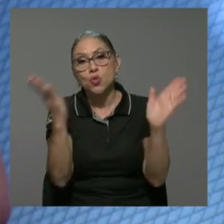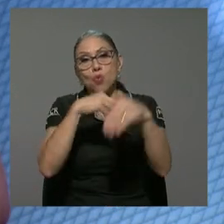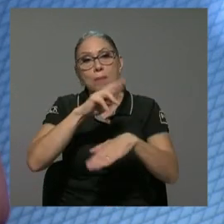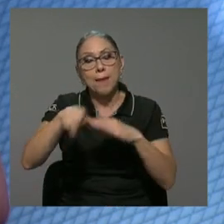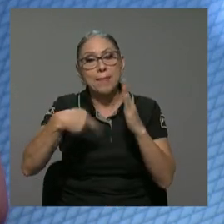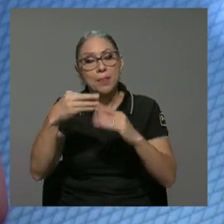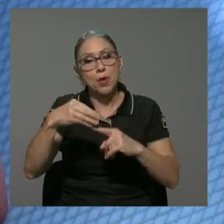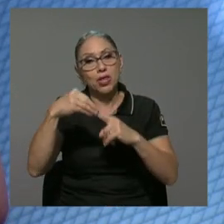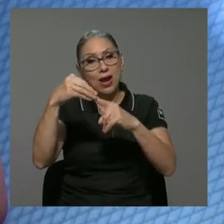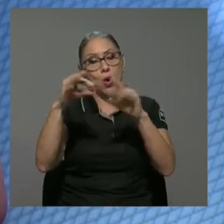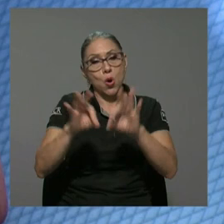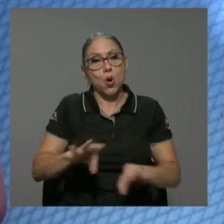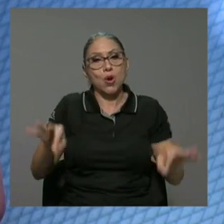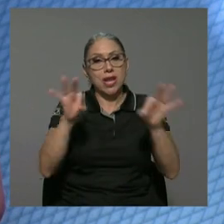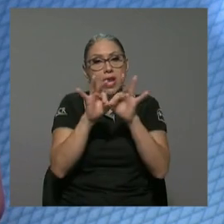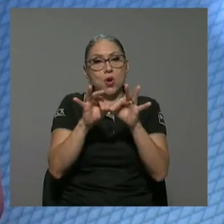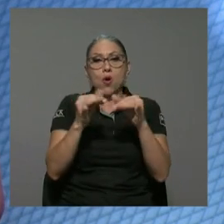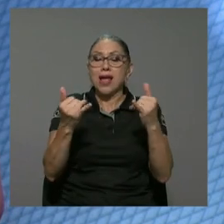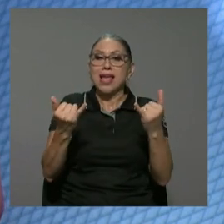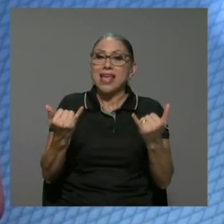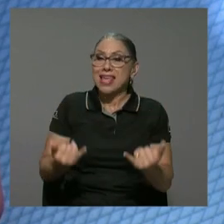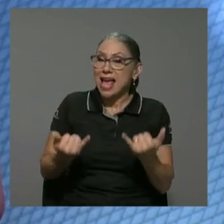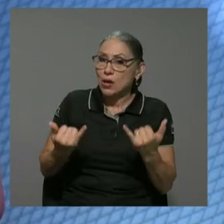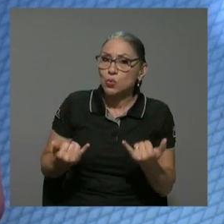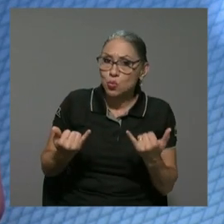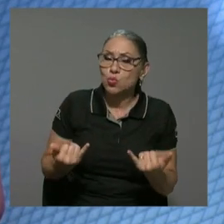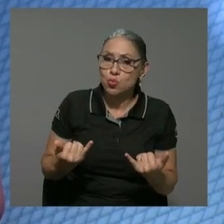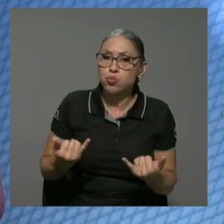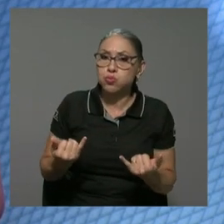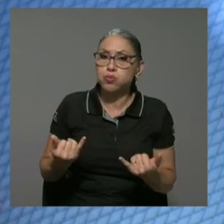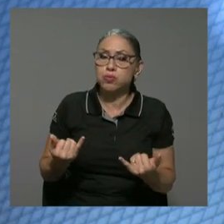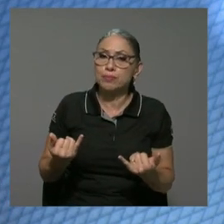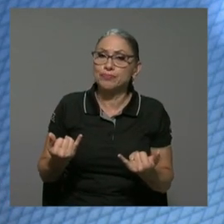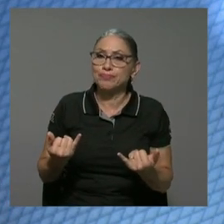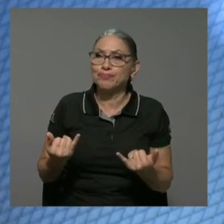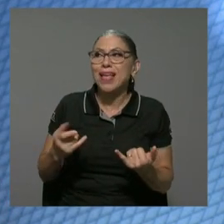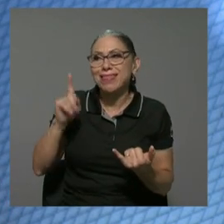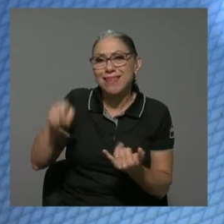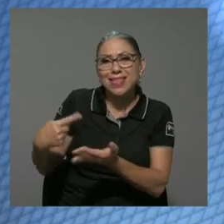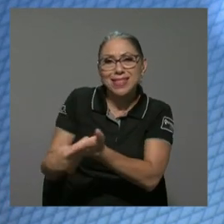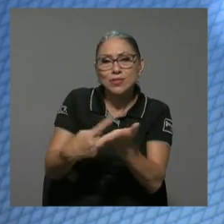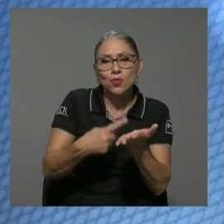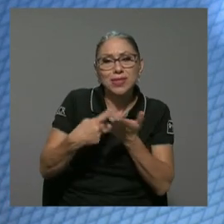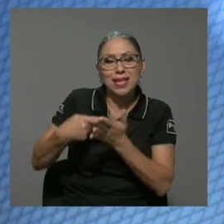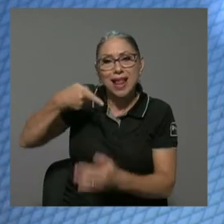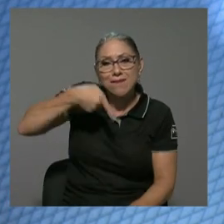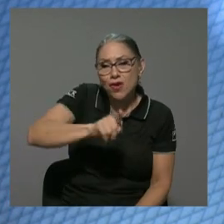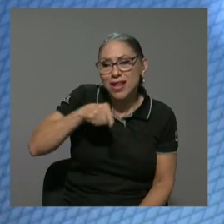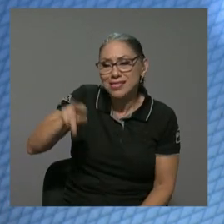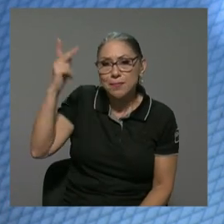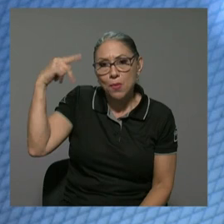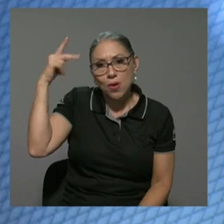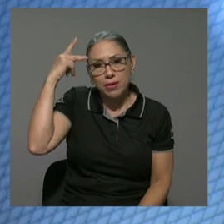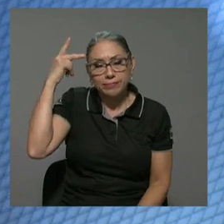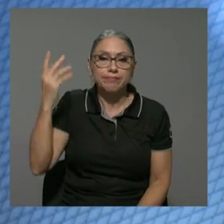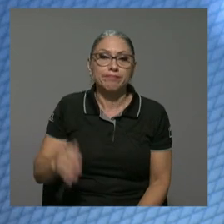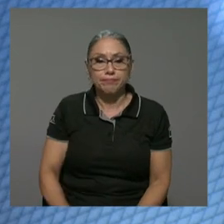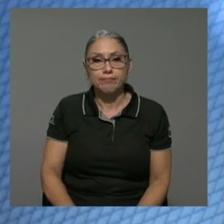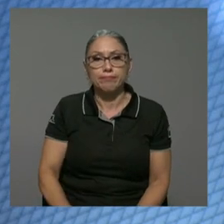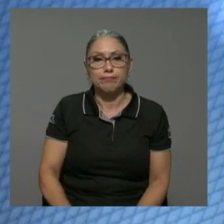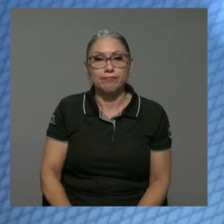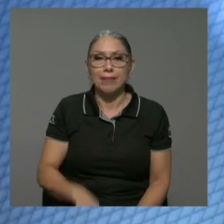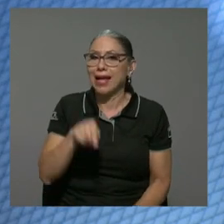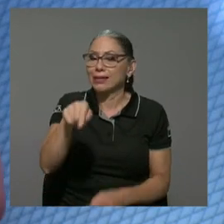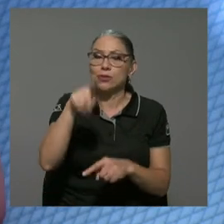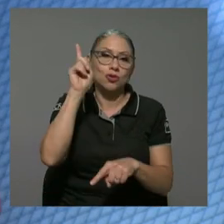Y actualmente creo que algo que hay que discutir, pues es el tema de la violencia política, ¿verdad? Claro. Es algo que pues no se